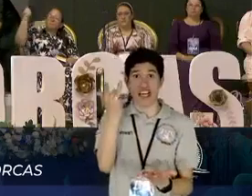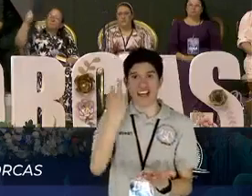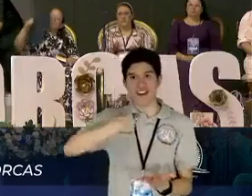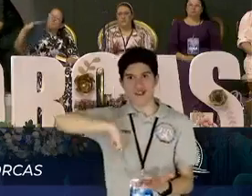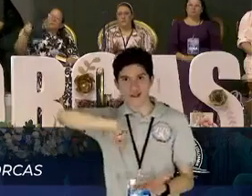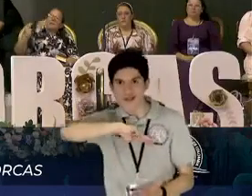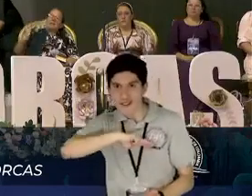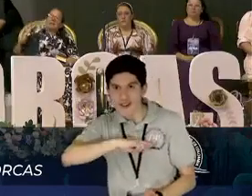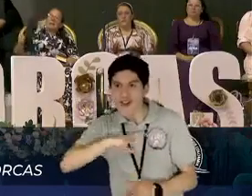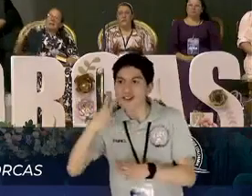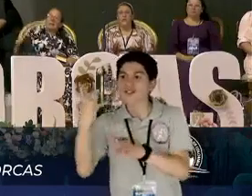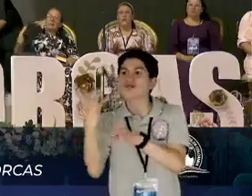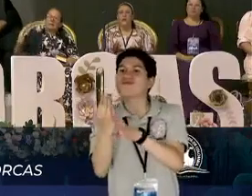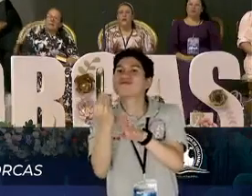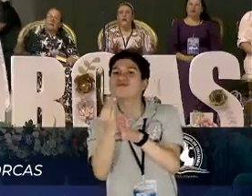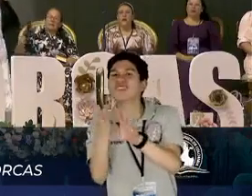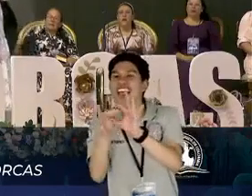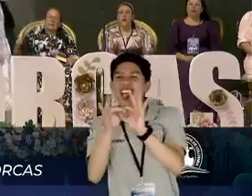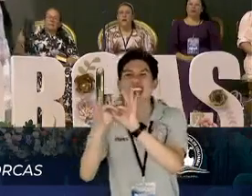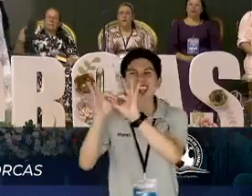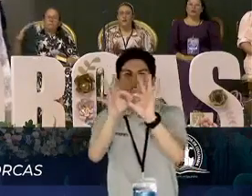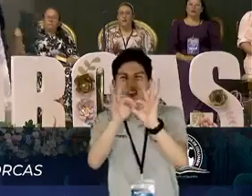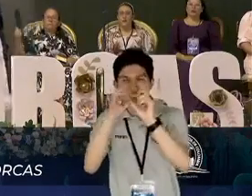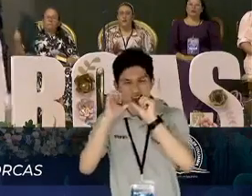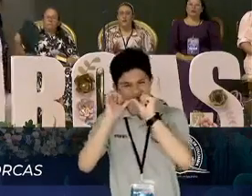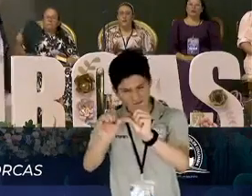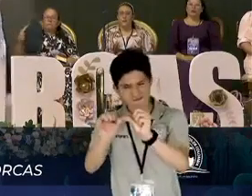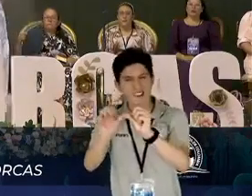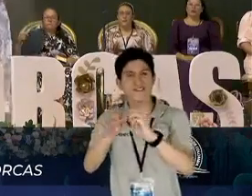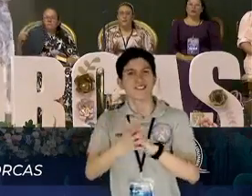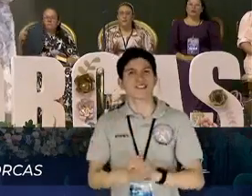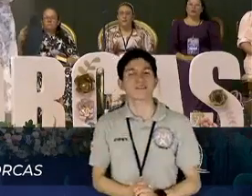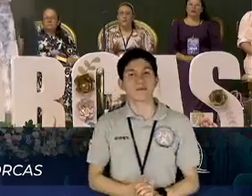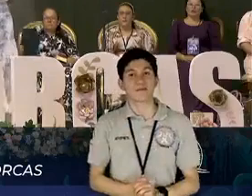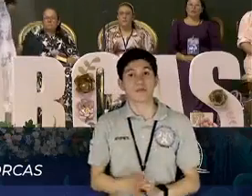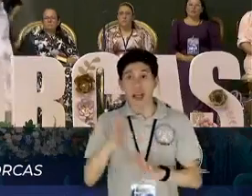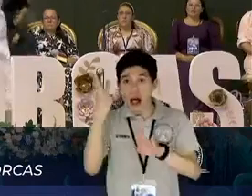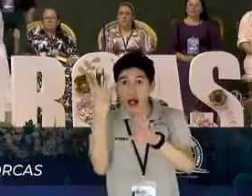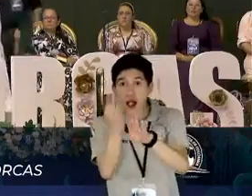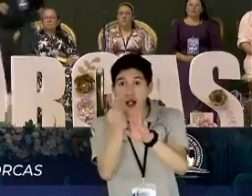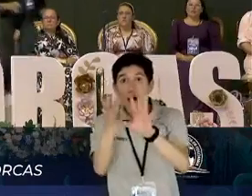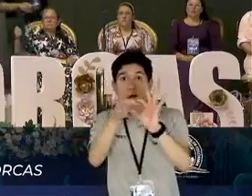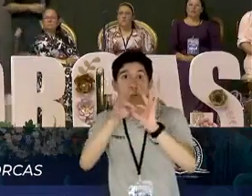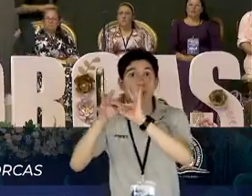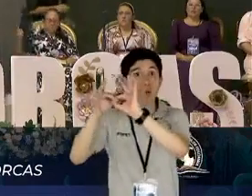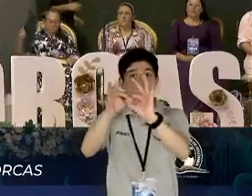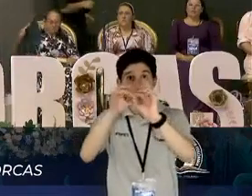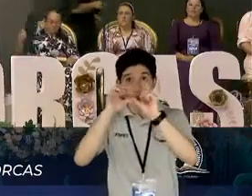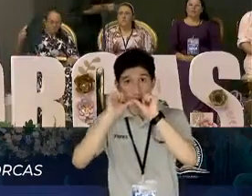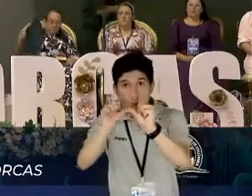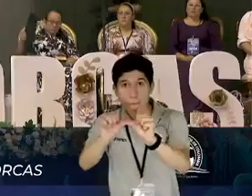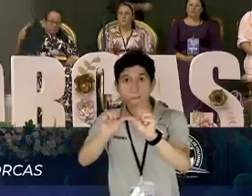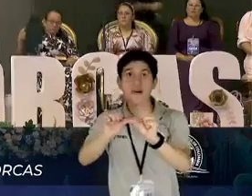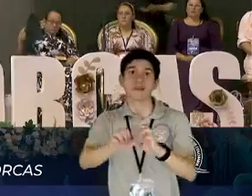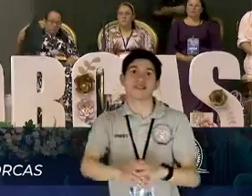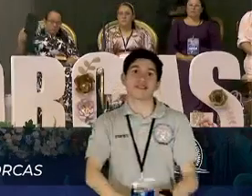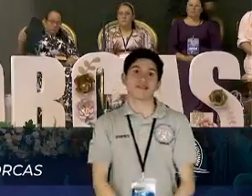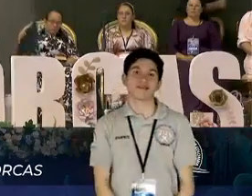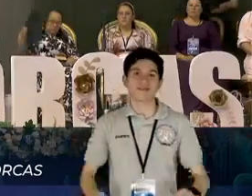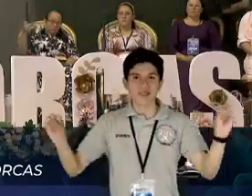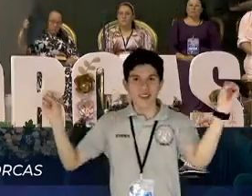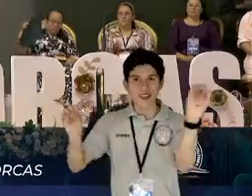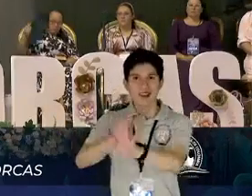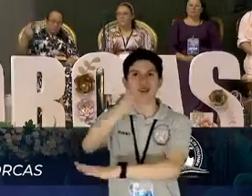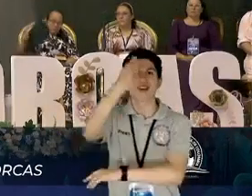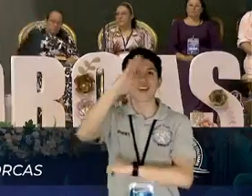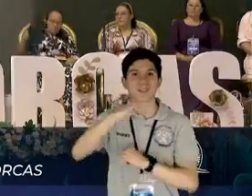¿qué? Amén. Porque permanecemos en la unidad. Gloria al Señor. Así